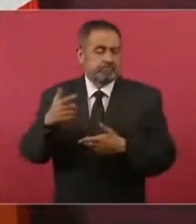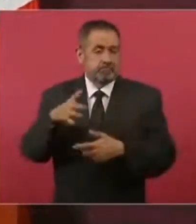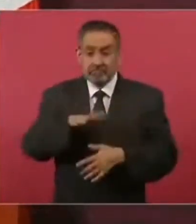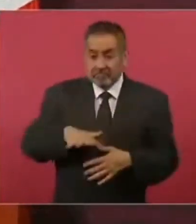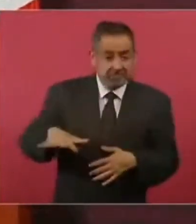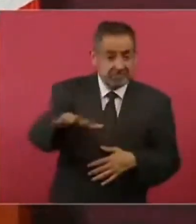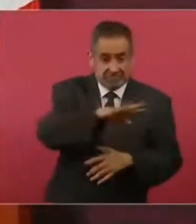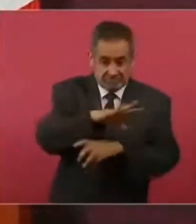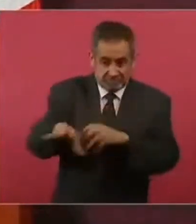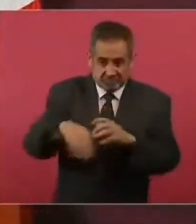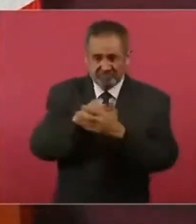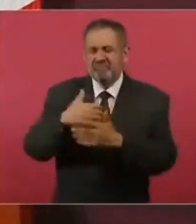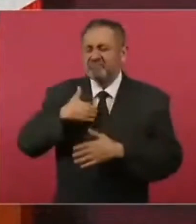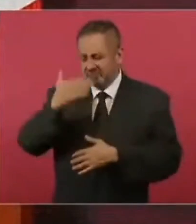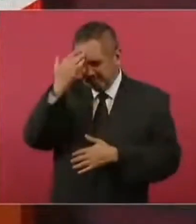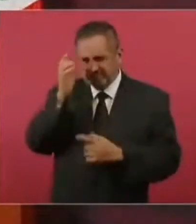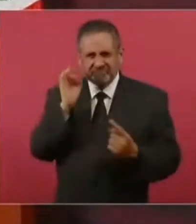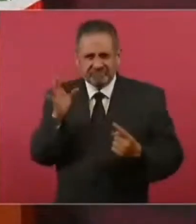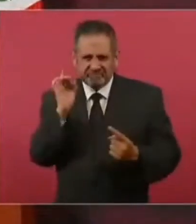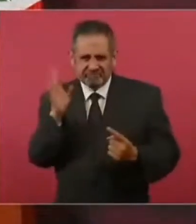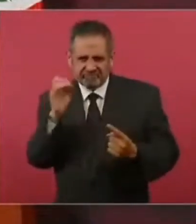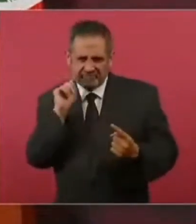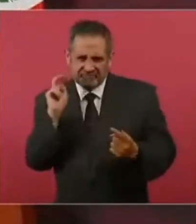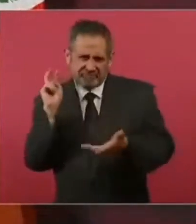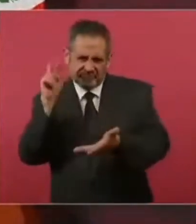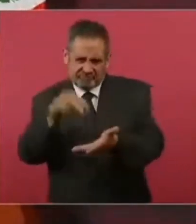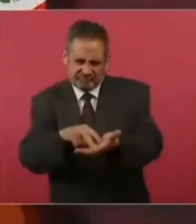Todos, los conozco todos.